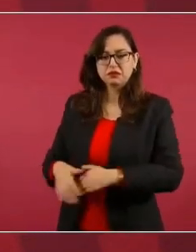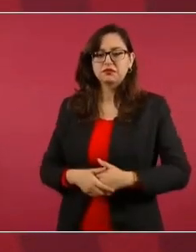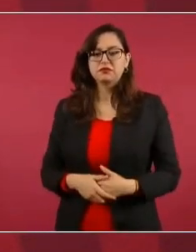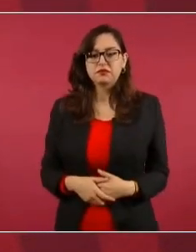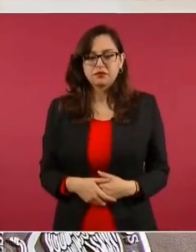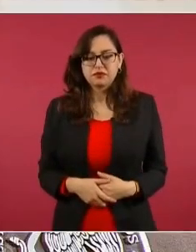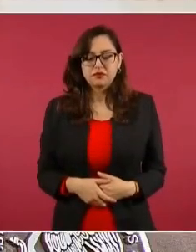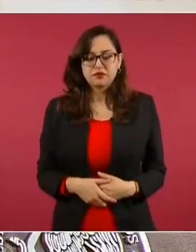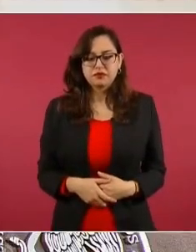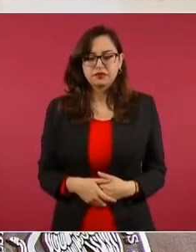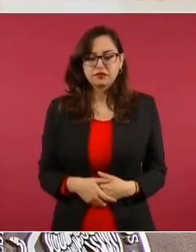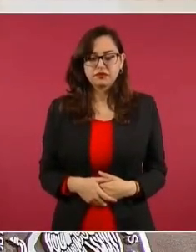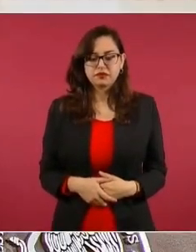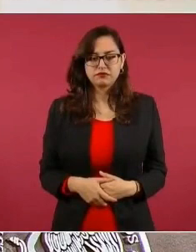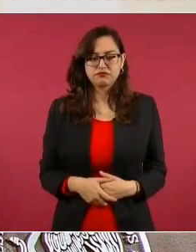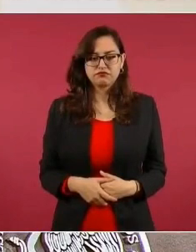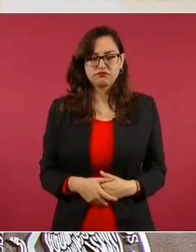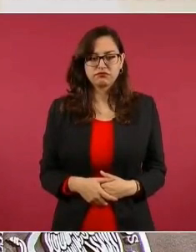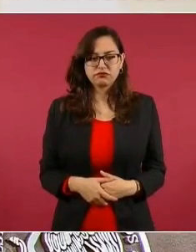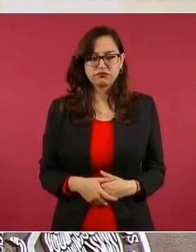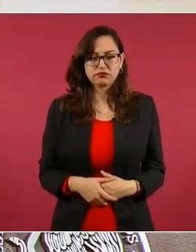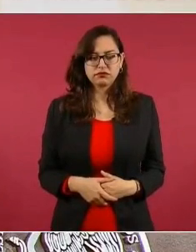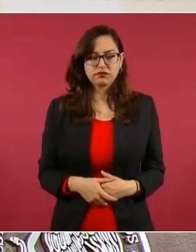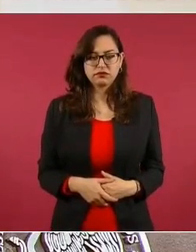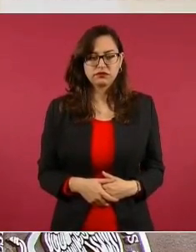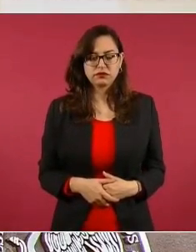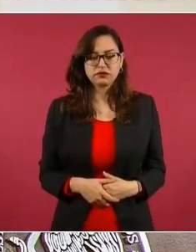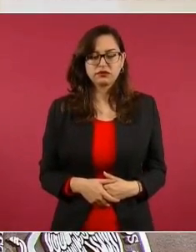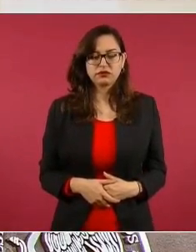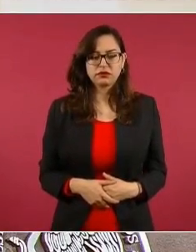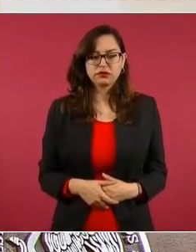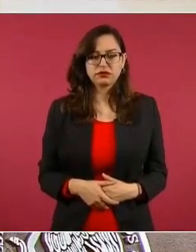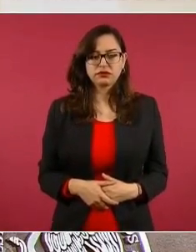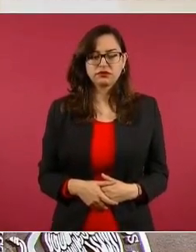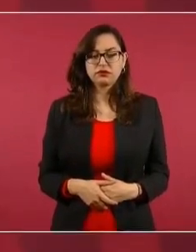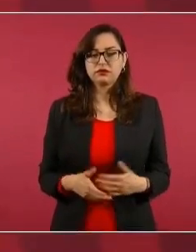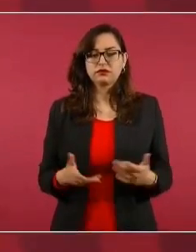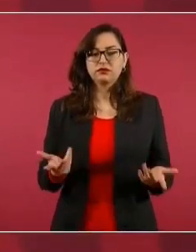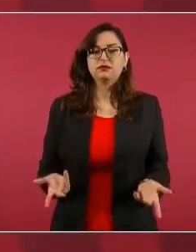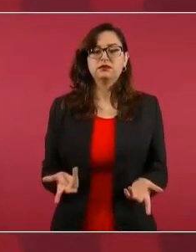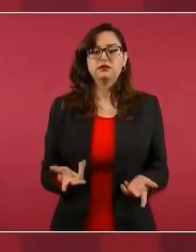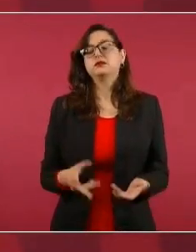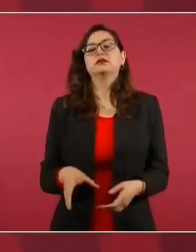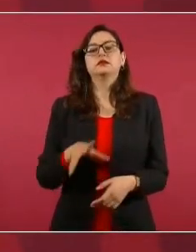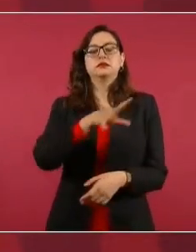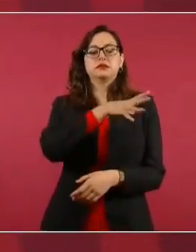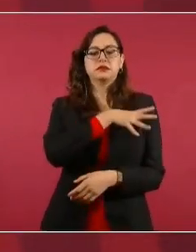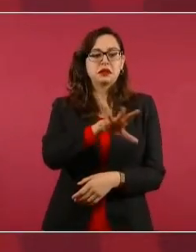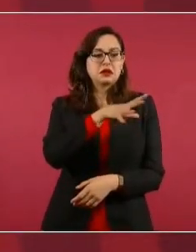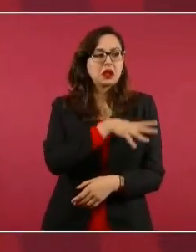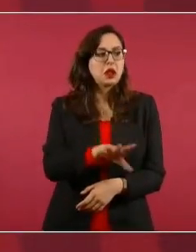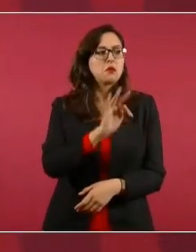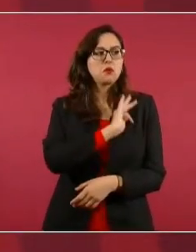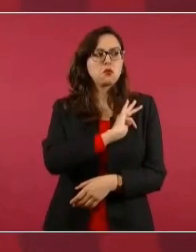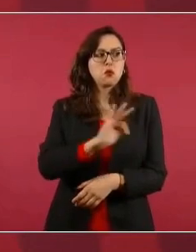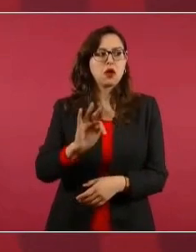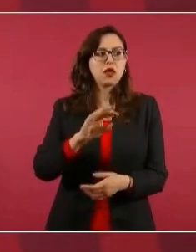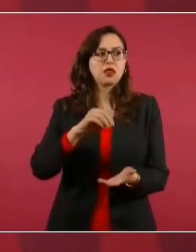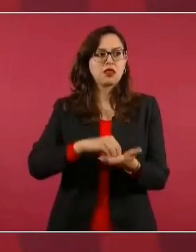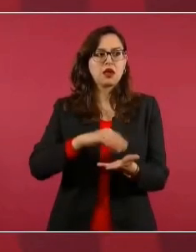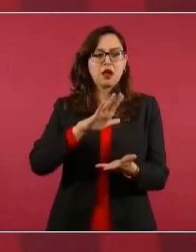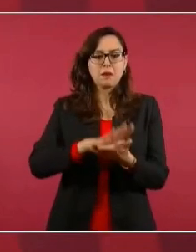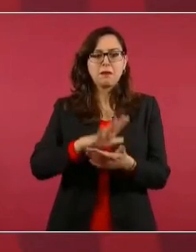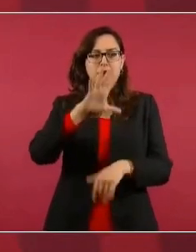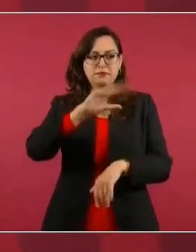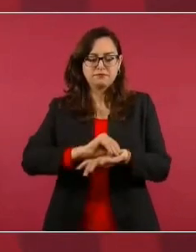le puede dar entrevista al general, a Loret de Mola, le puede